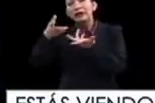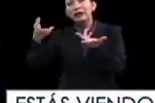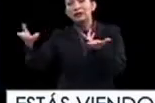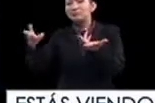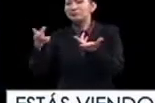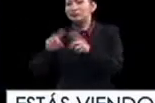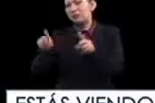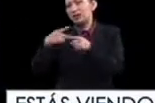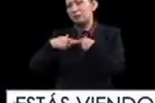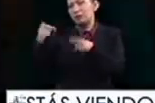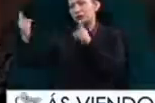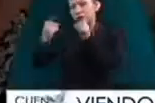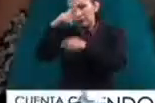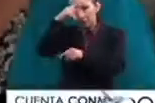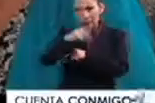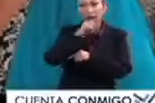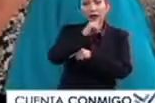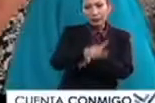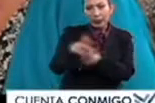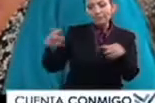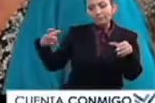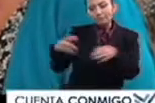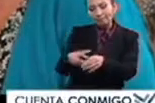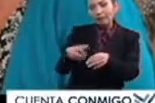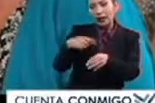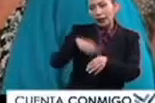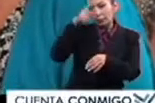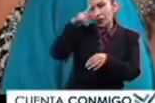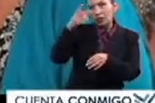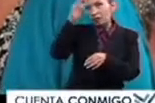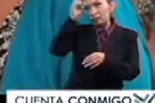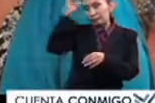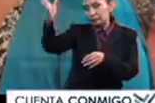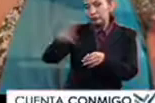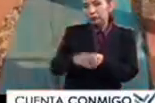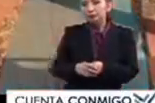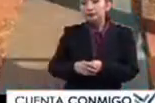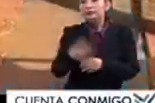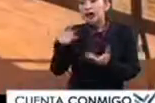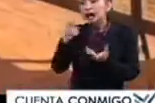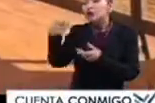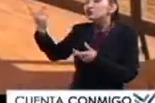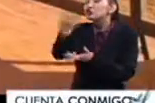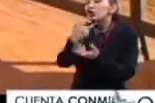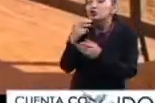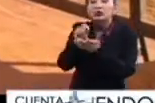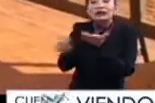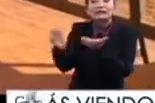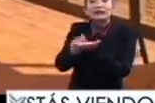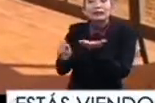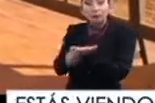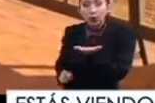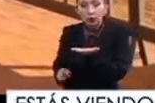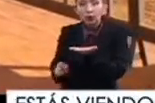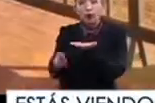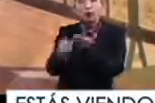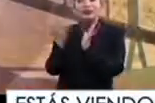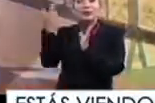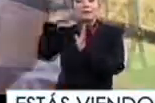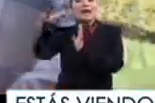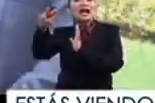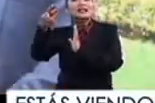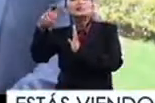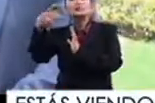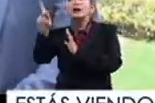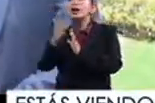mucha gente de México también, no sé quién está de México, me acuerdo, estamos escribiendo un libro de